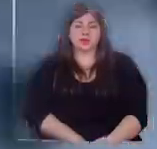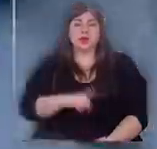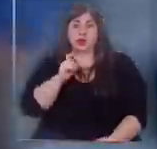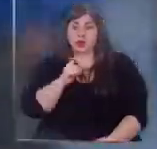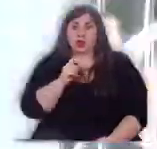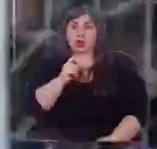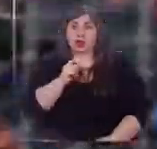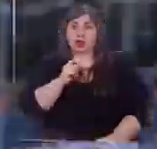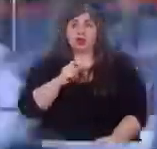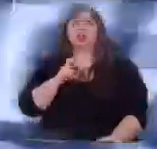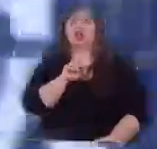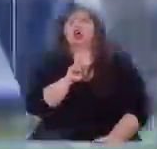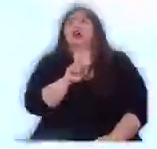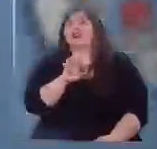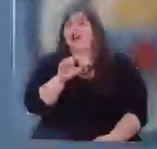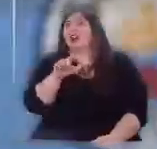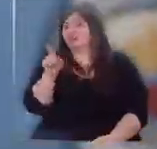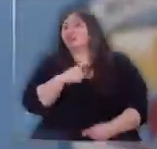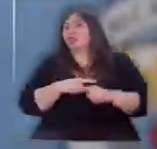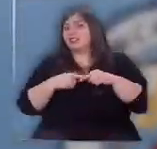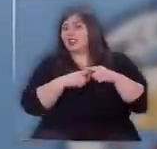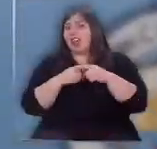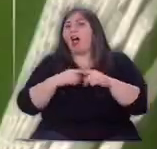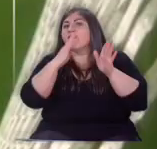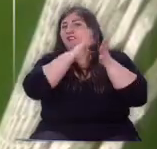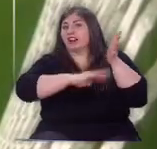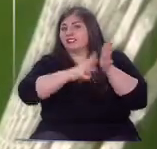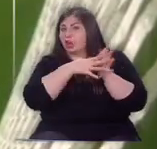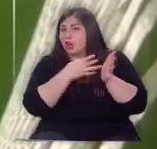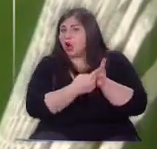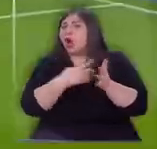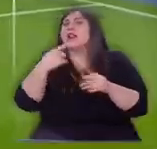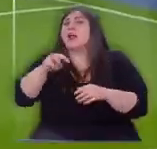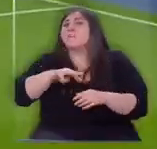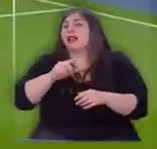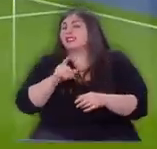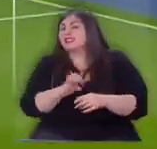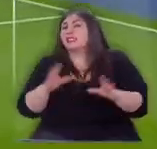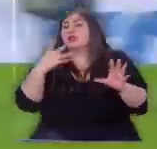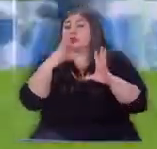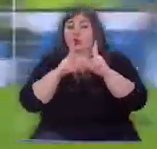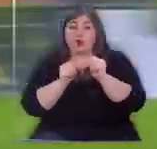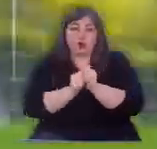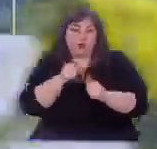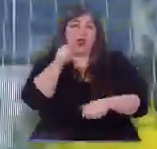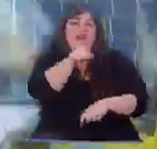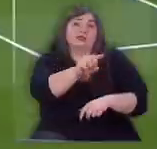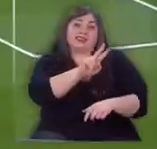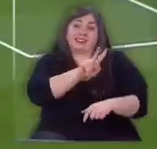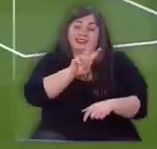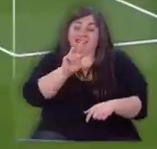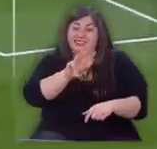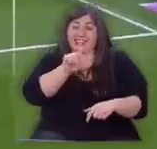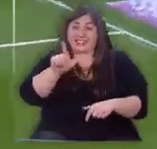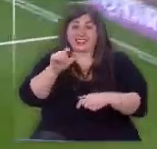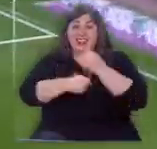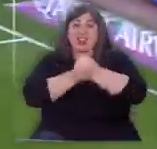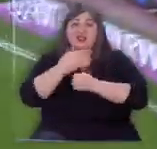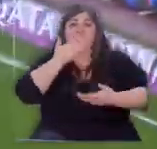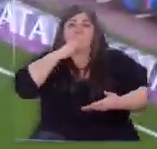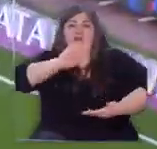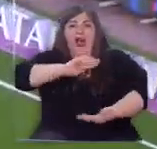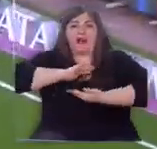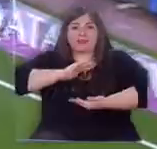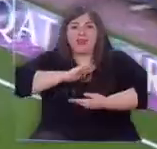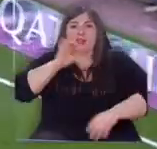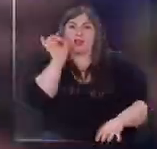Colo-Colo, Real Sociedad, Barcelona y Manchester City han sido sus clubes. 37 años del para muchos mejor arquero de la historia de Chile, por lo menos. Sus logros